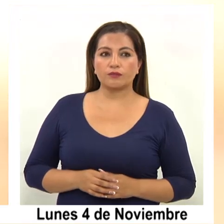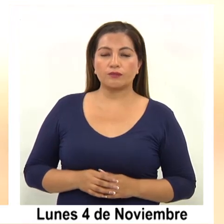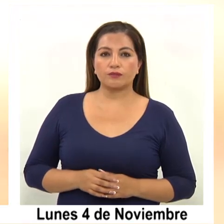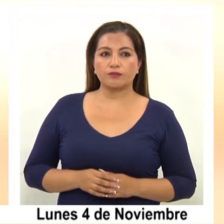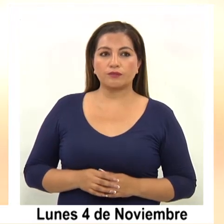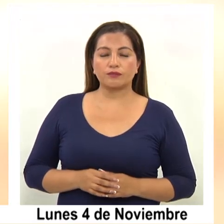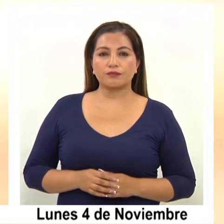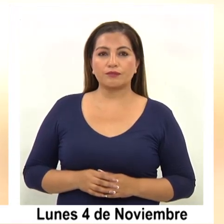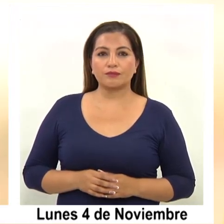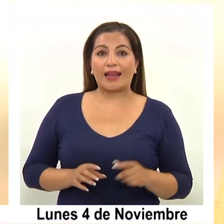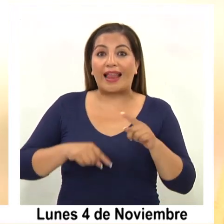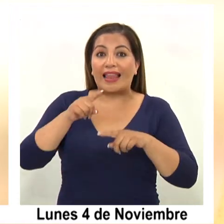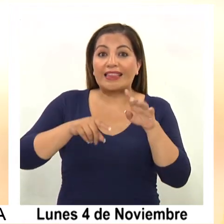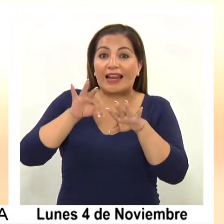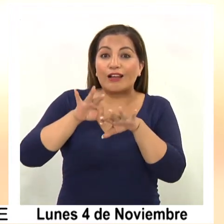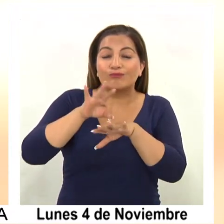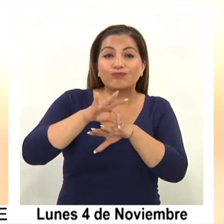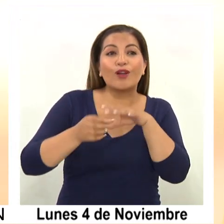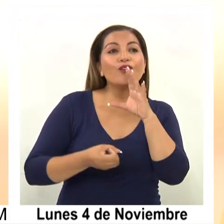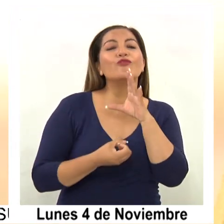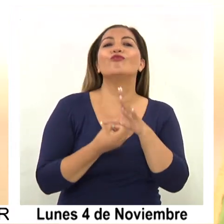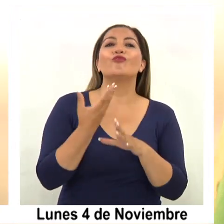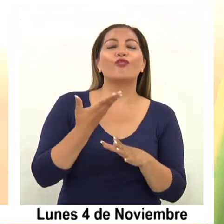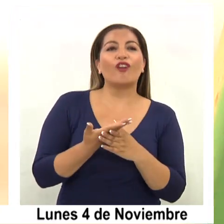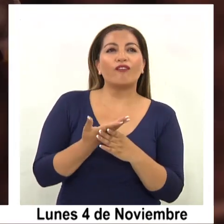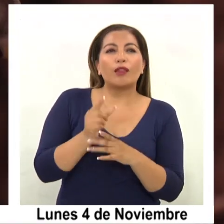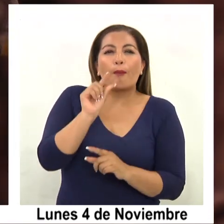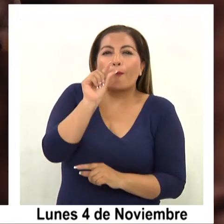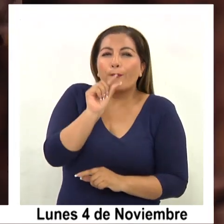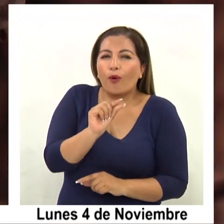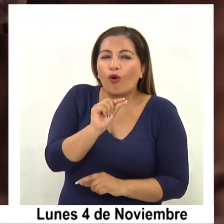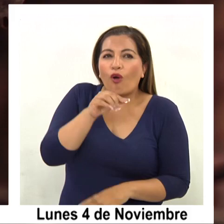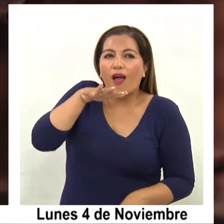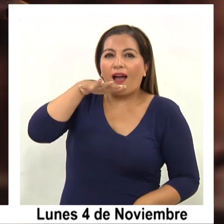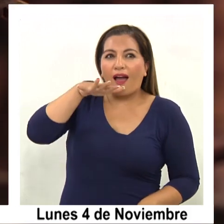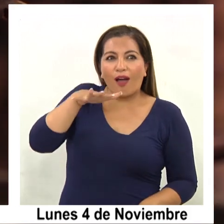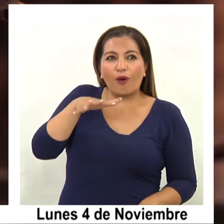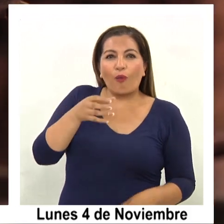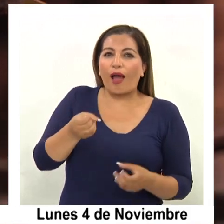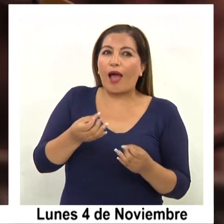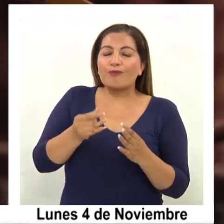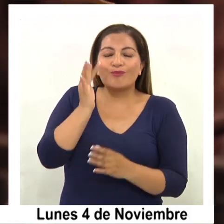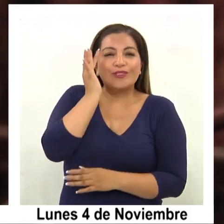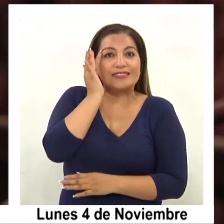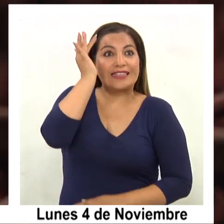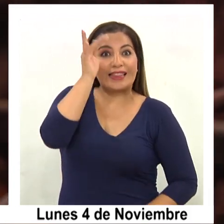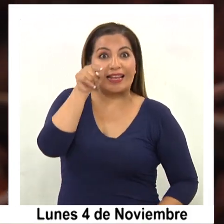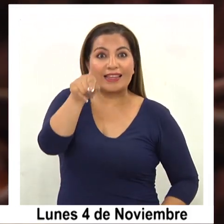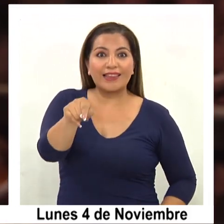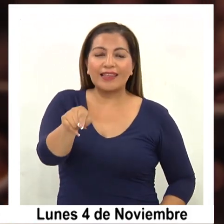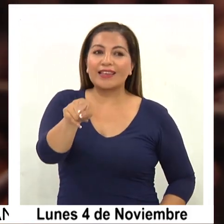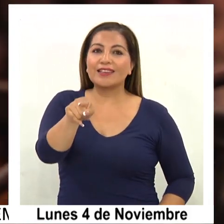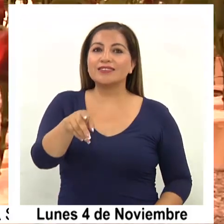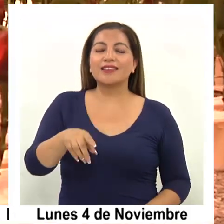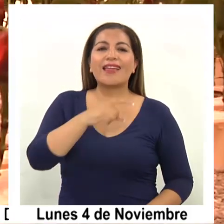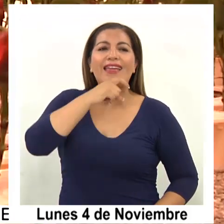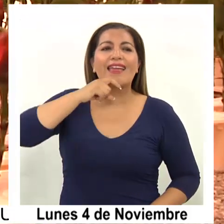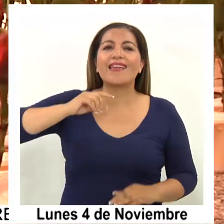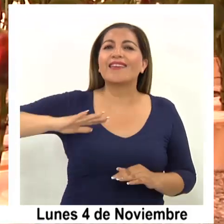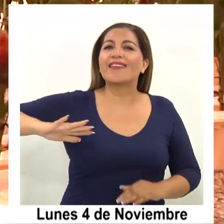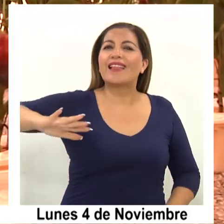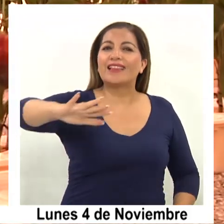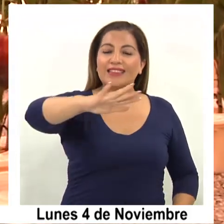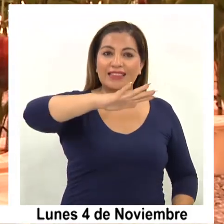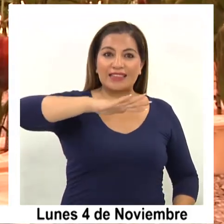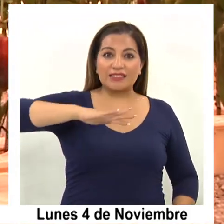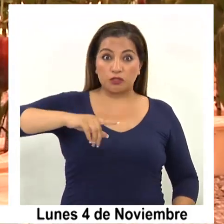Hacer agricultura moderna usando cantidades mínimas de agua y mucha inteligencia, en pleno desierto,